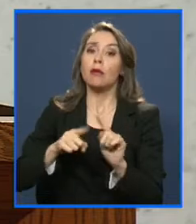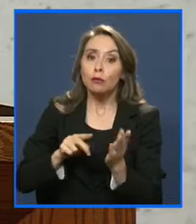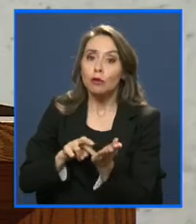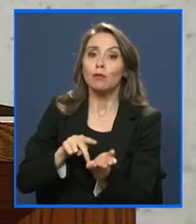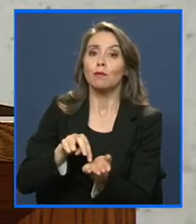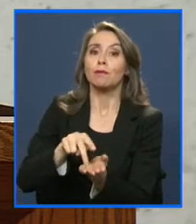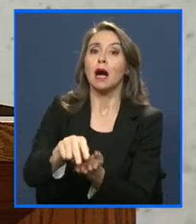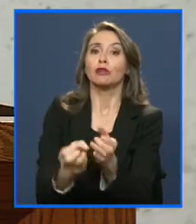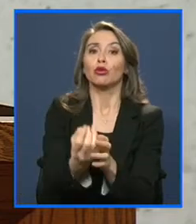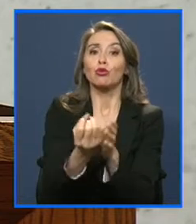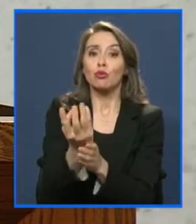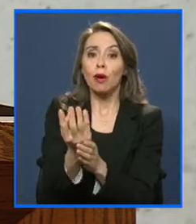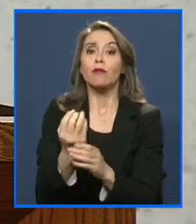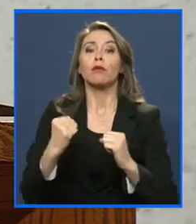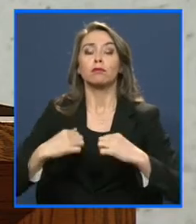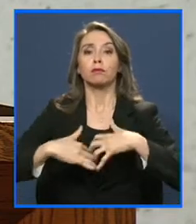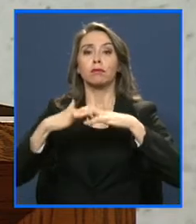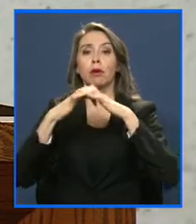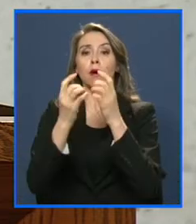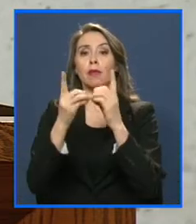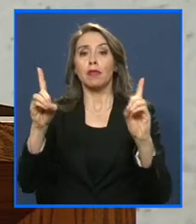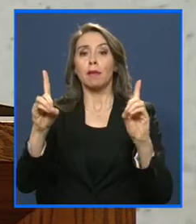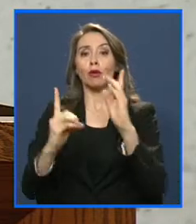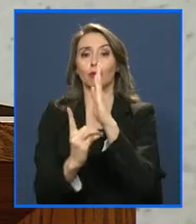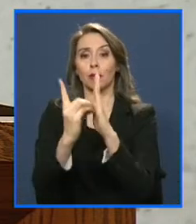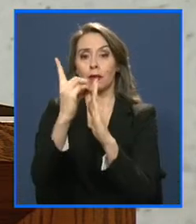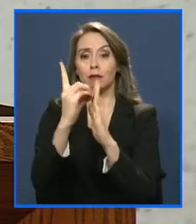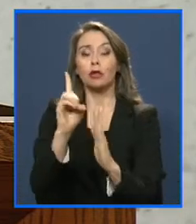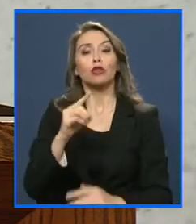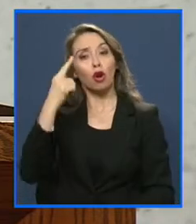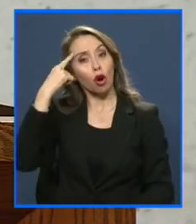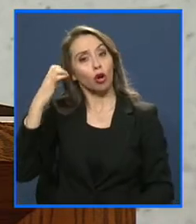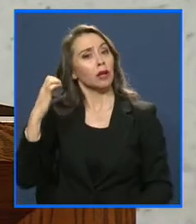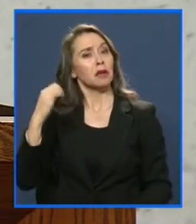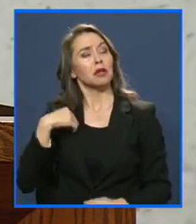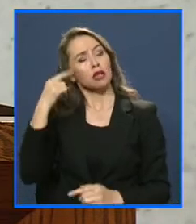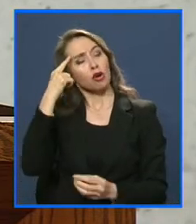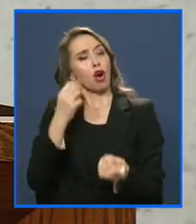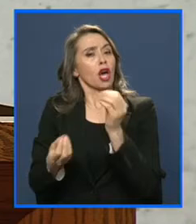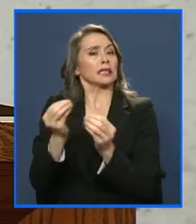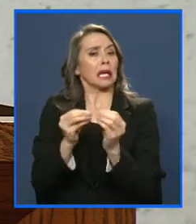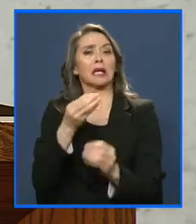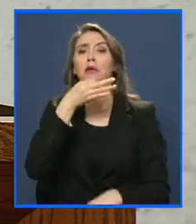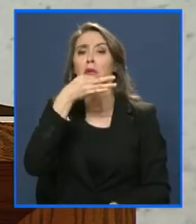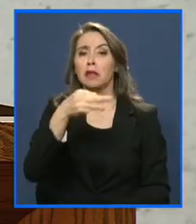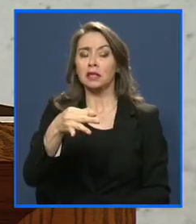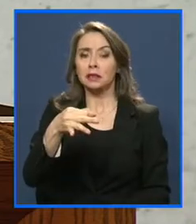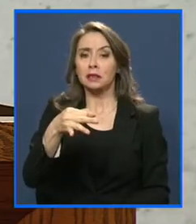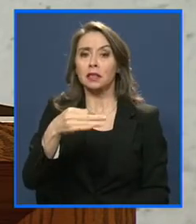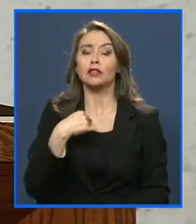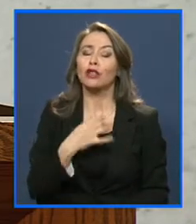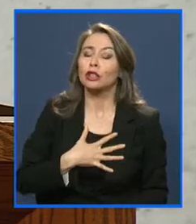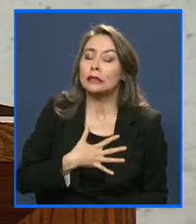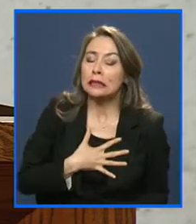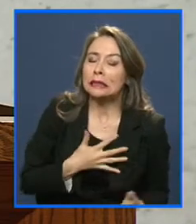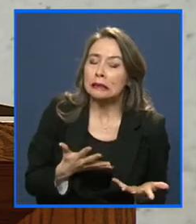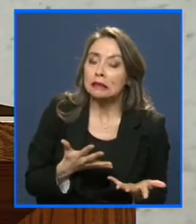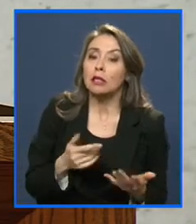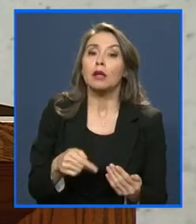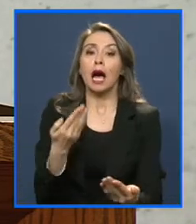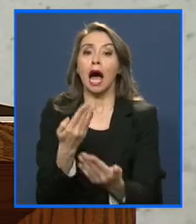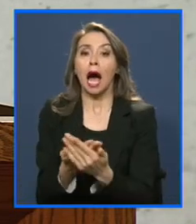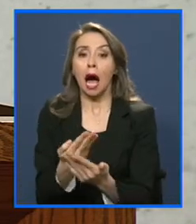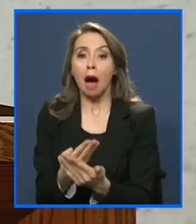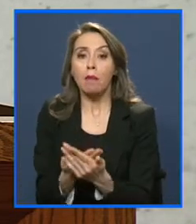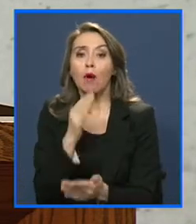afiancen su democracia y desarrollo no creo exagerar al manifestar el apremio que siento porque aprovechemos